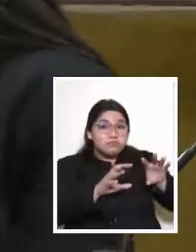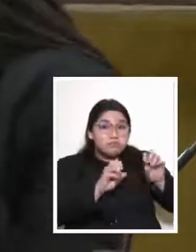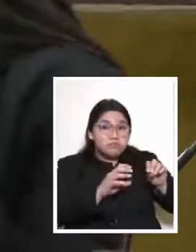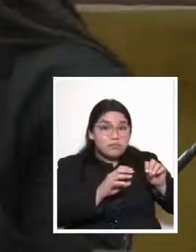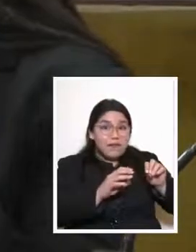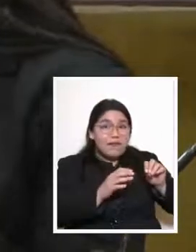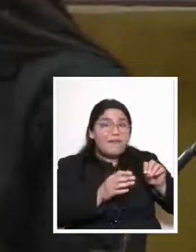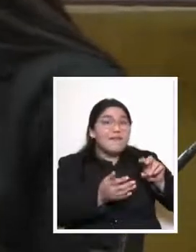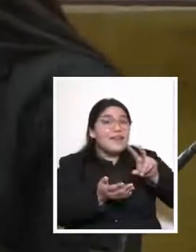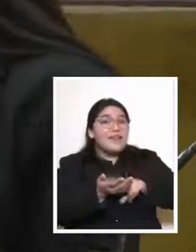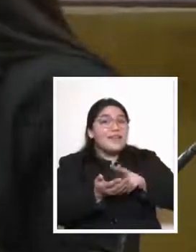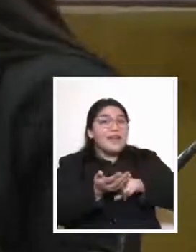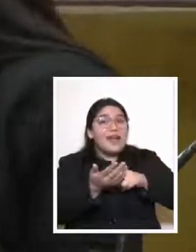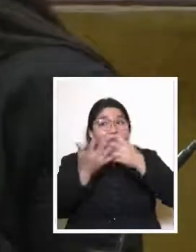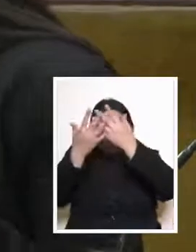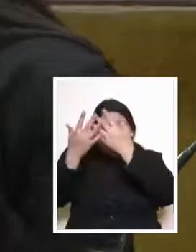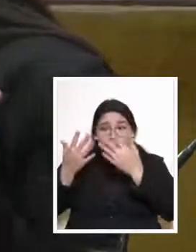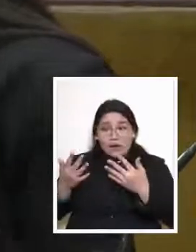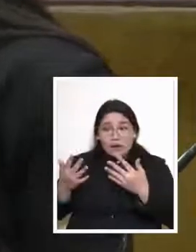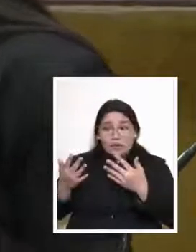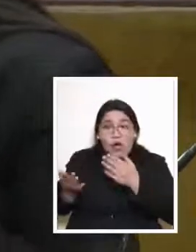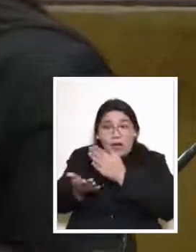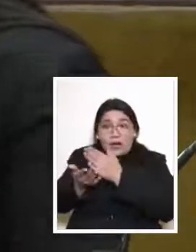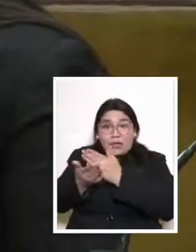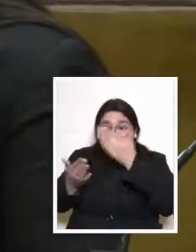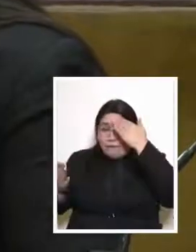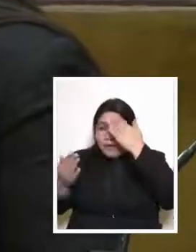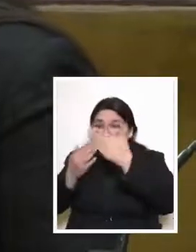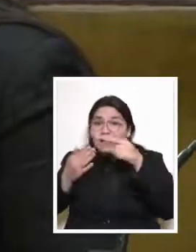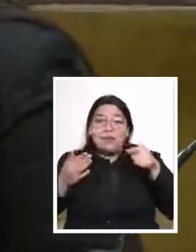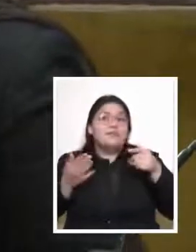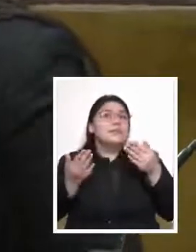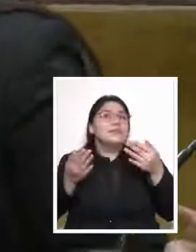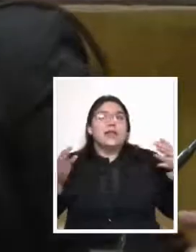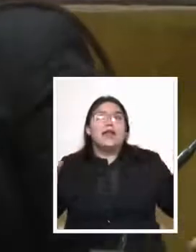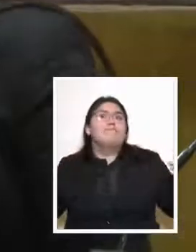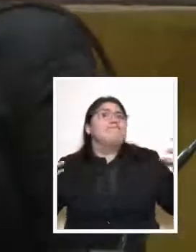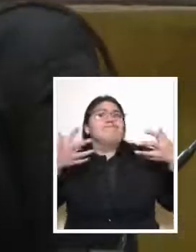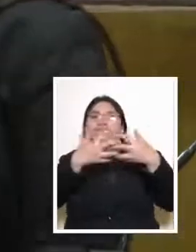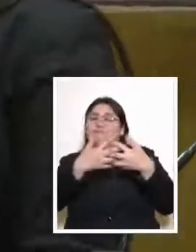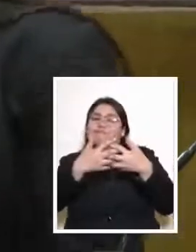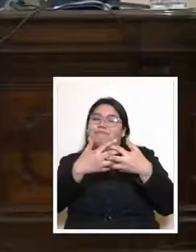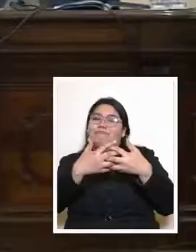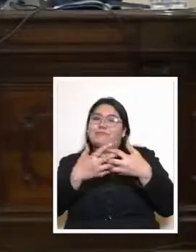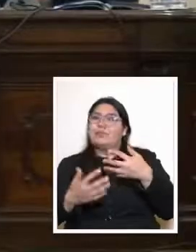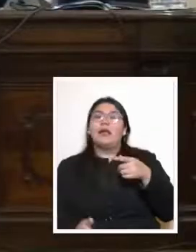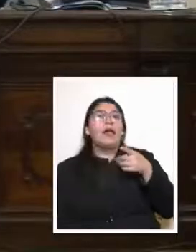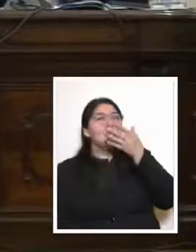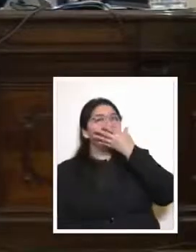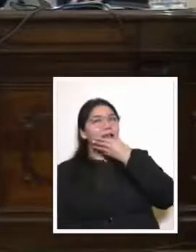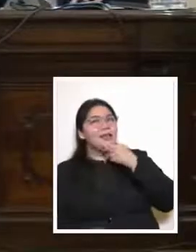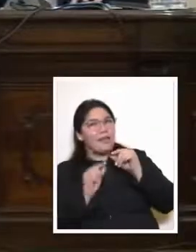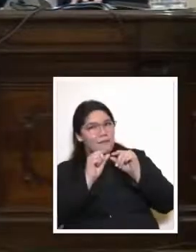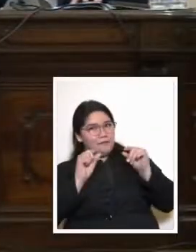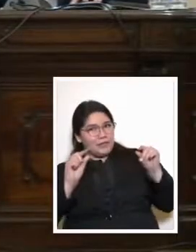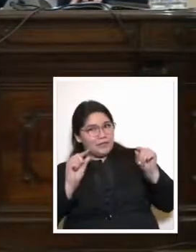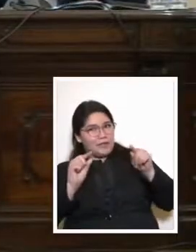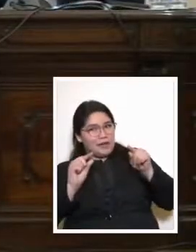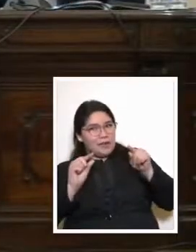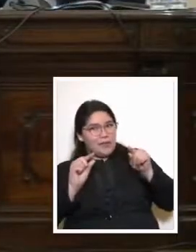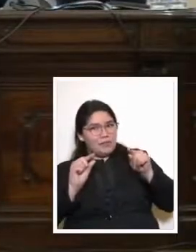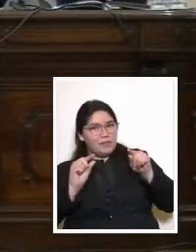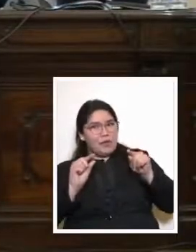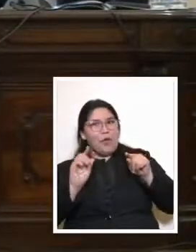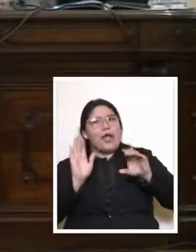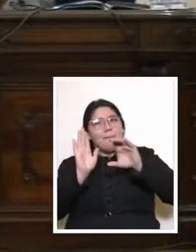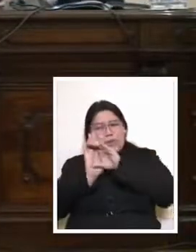con el currículum al que después nos vamos a enfrentar y a la realidad a la que posteriormente nos vamos a enfrentar. Es bien bonita la frase con que arranca el capítulo 5,